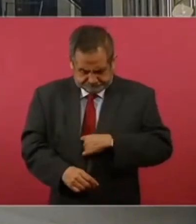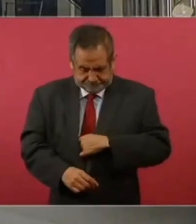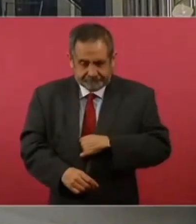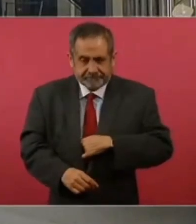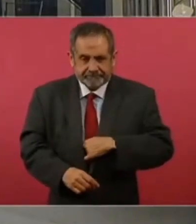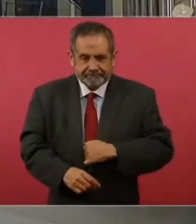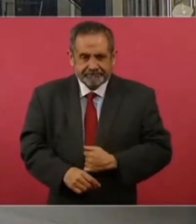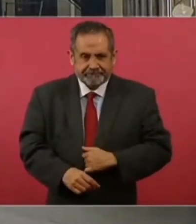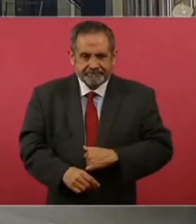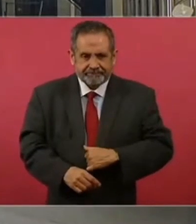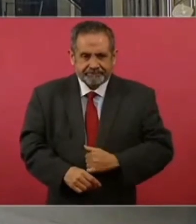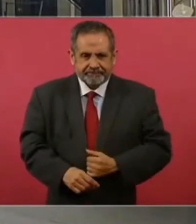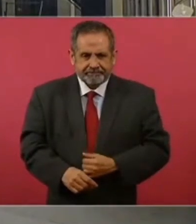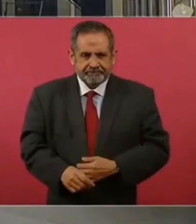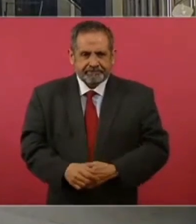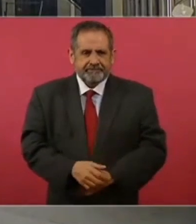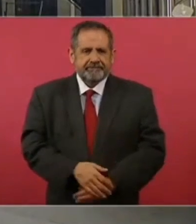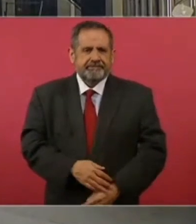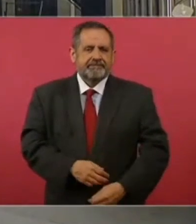Bueno,